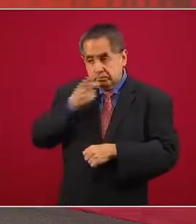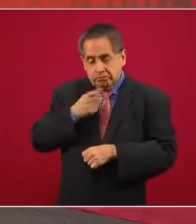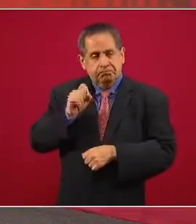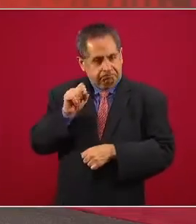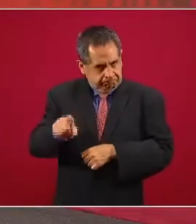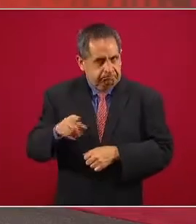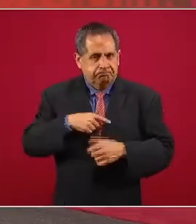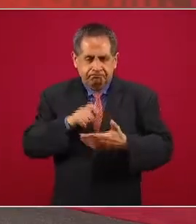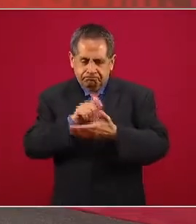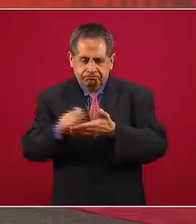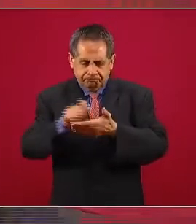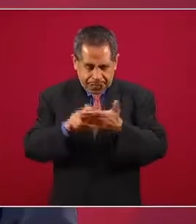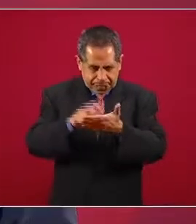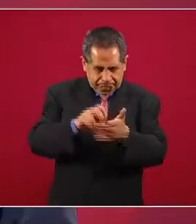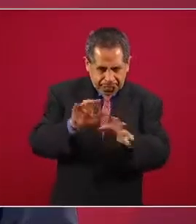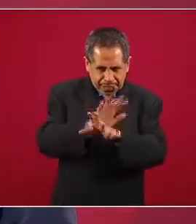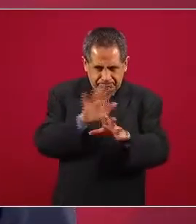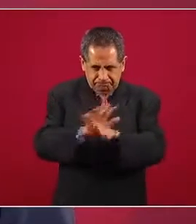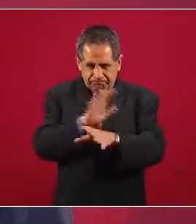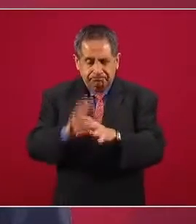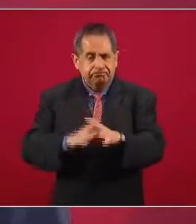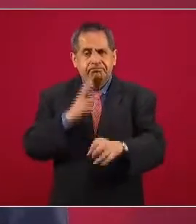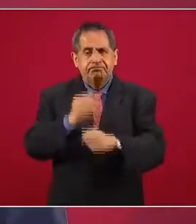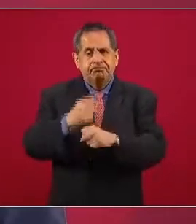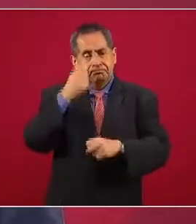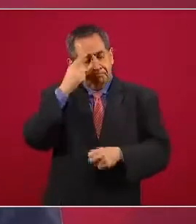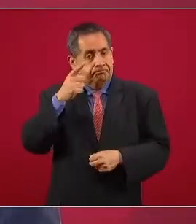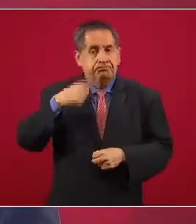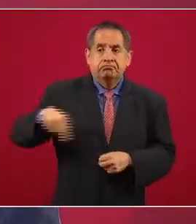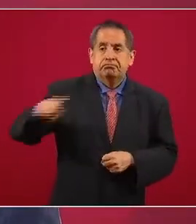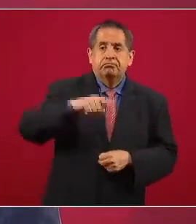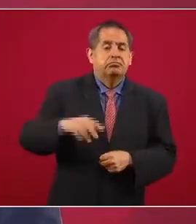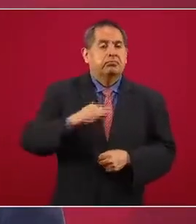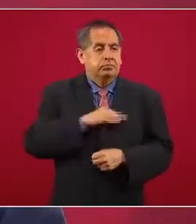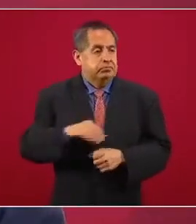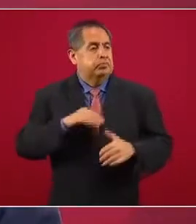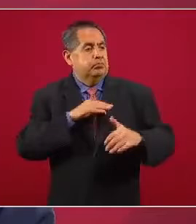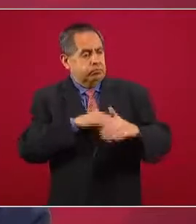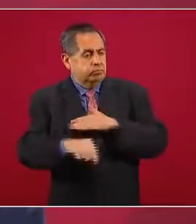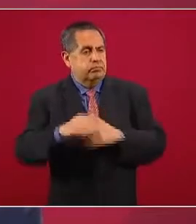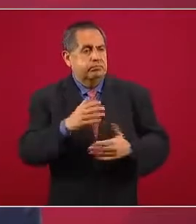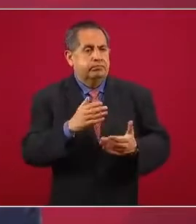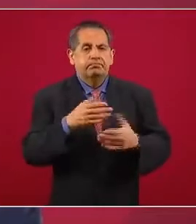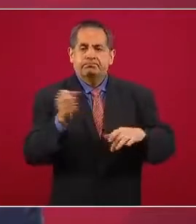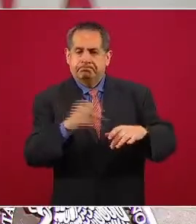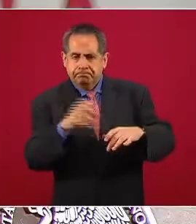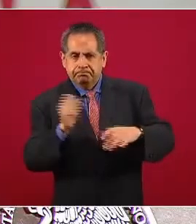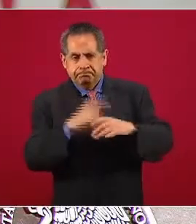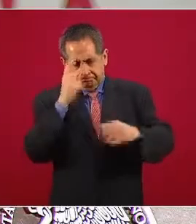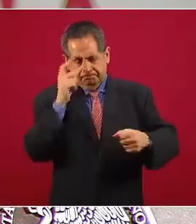esta propuesta para tratar de hacer accesible realmente y reconociendo